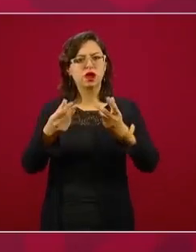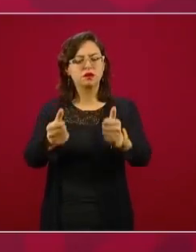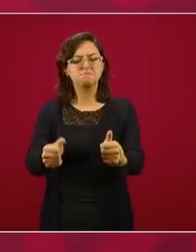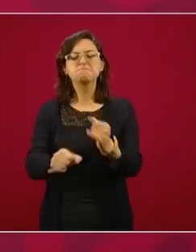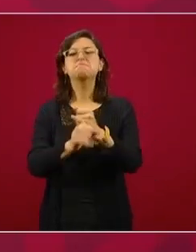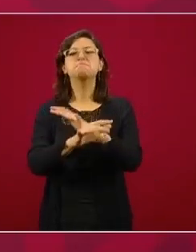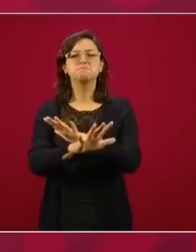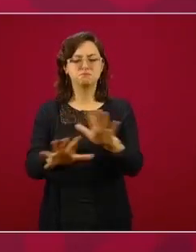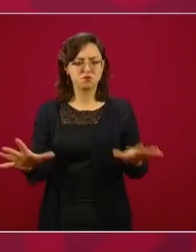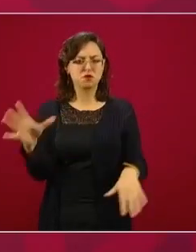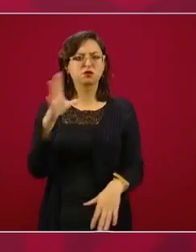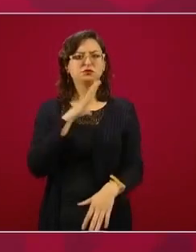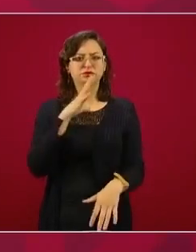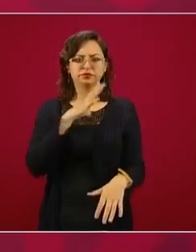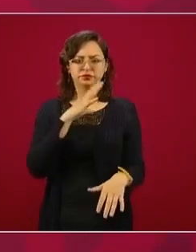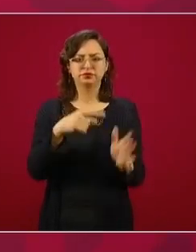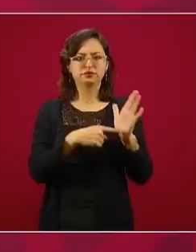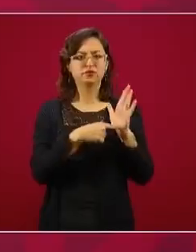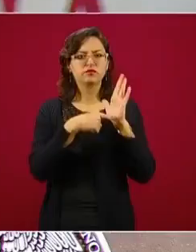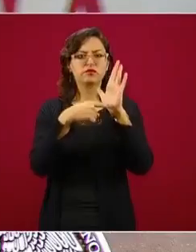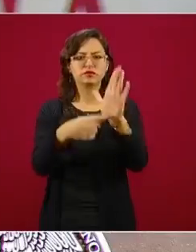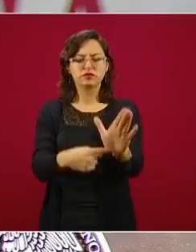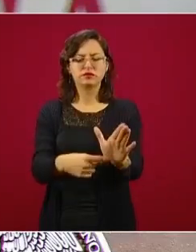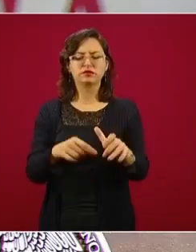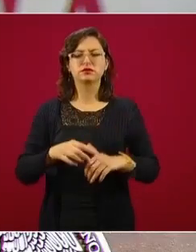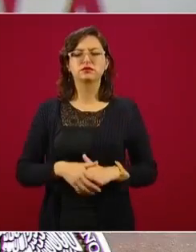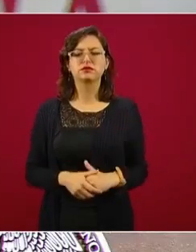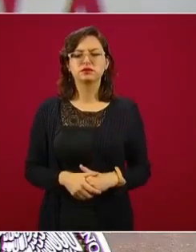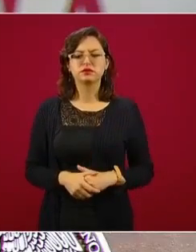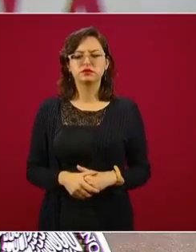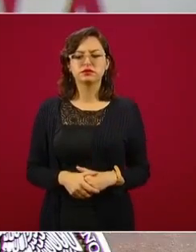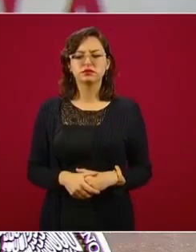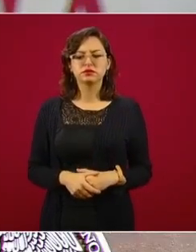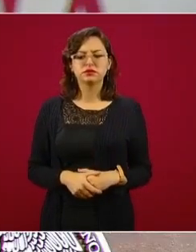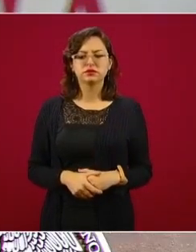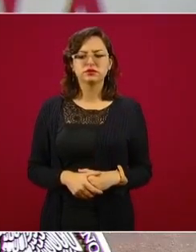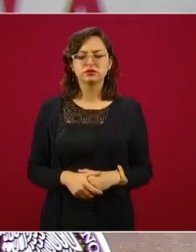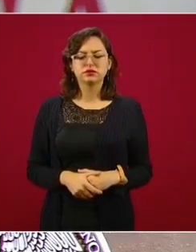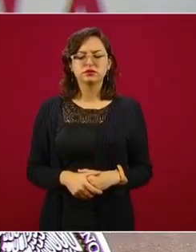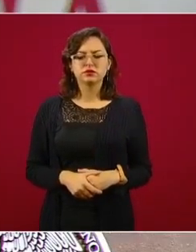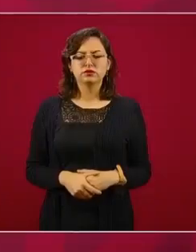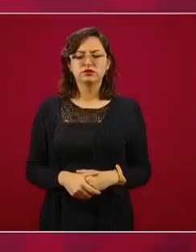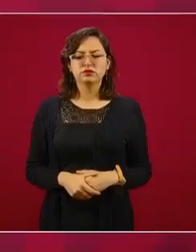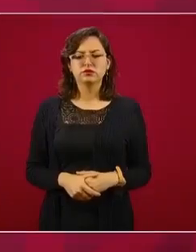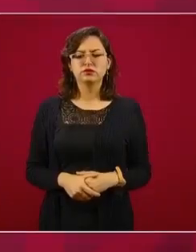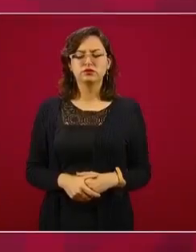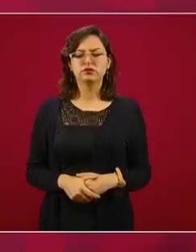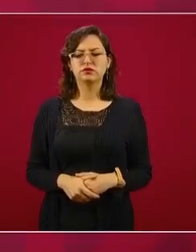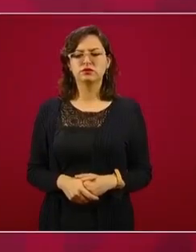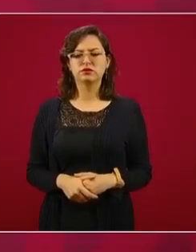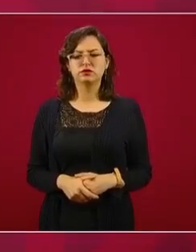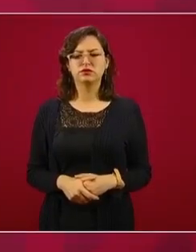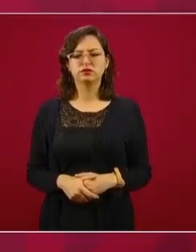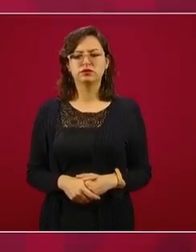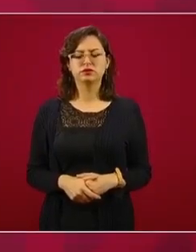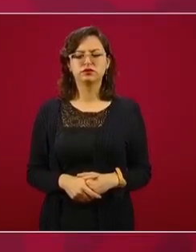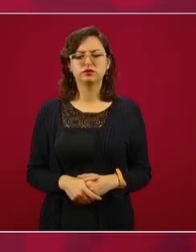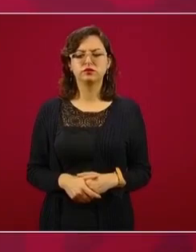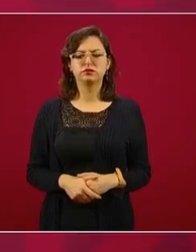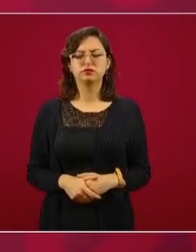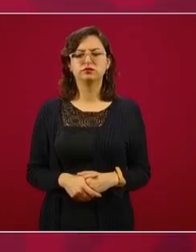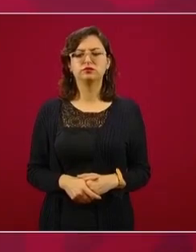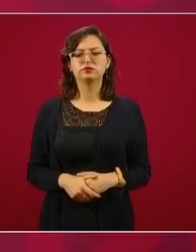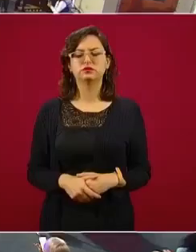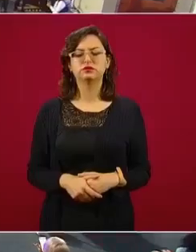poner a disposición de los mexicanos el día de hoy. Luego preguntaste.